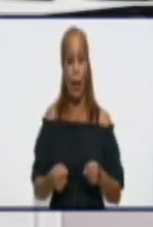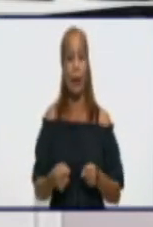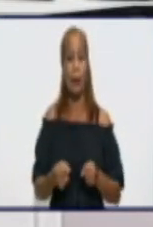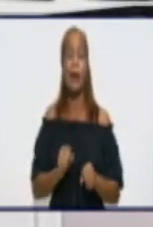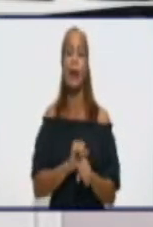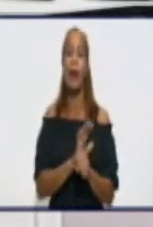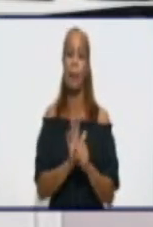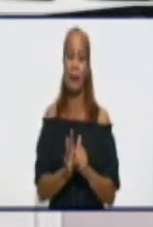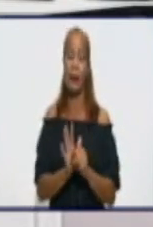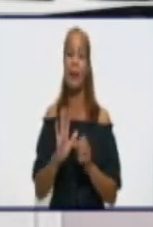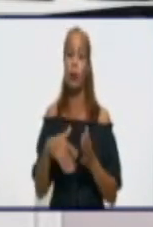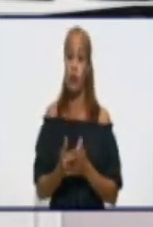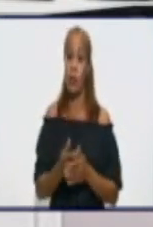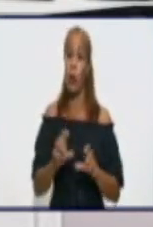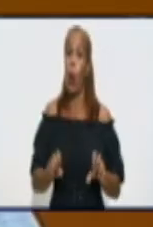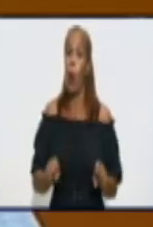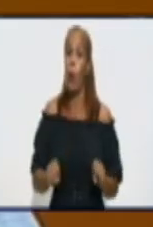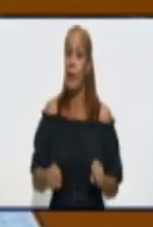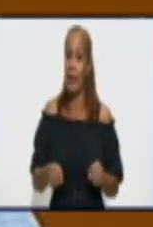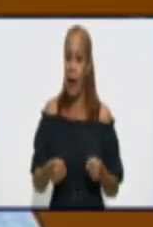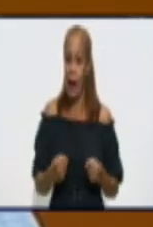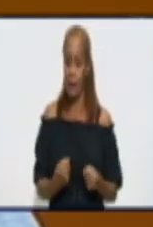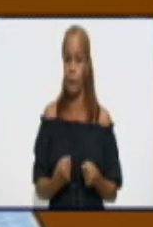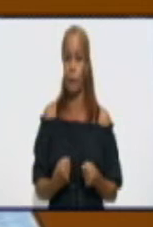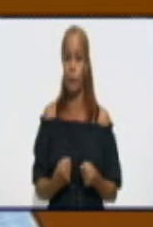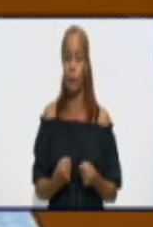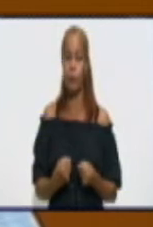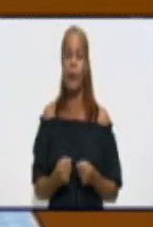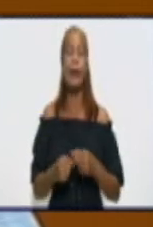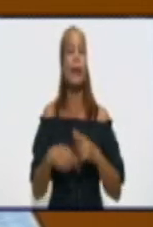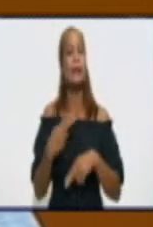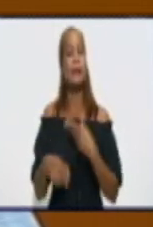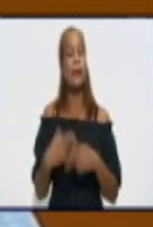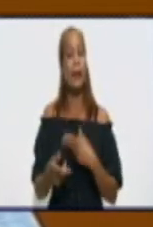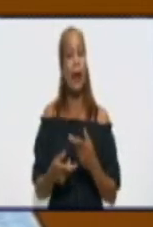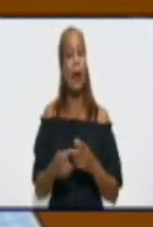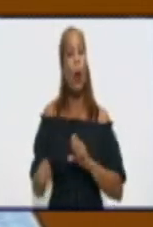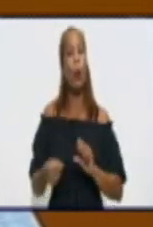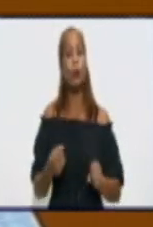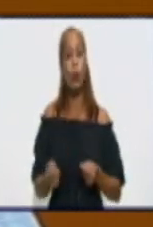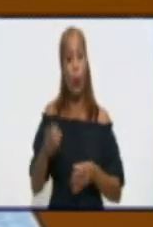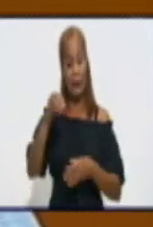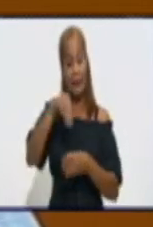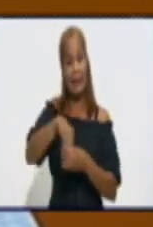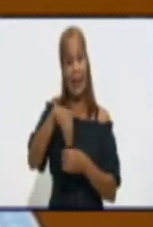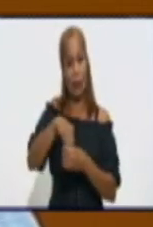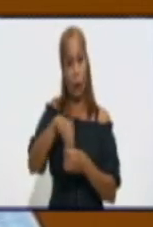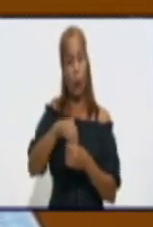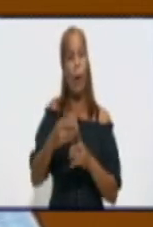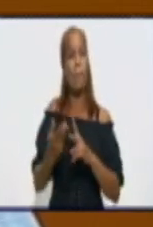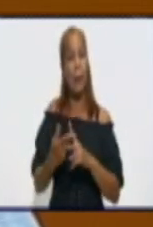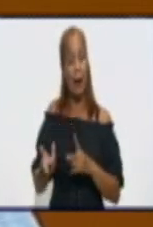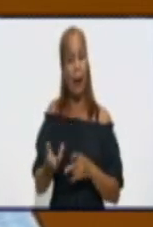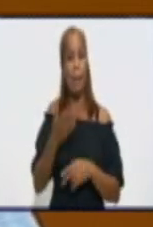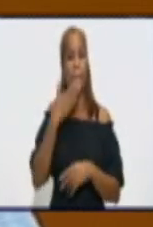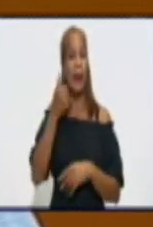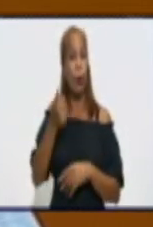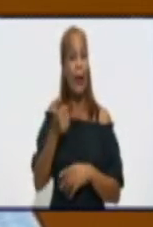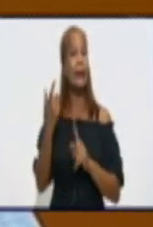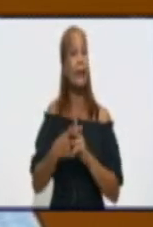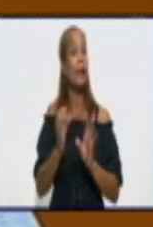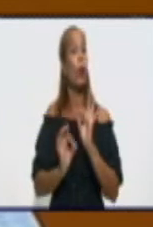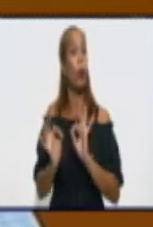que nosotros tuviéramos incluso trabajadores que estuvieran haciendo en función del control interno para garantizar la seguridad de este candidato